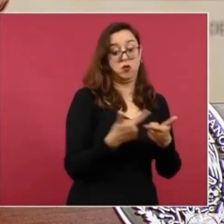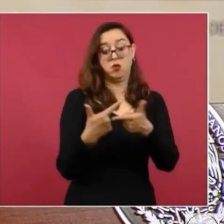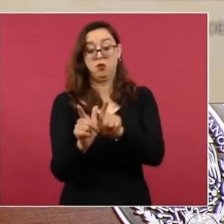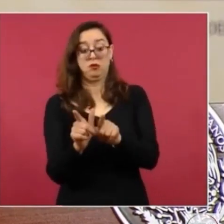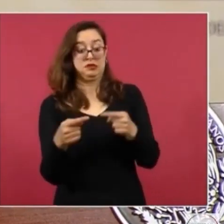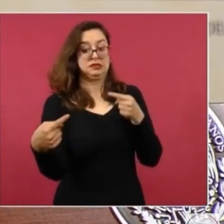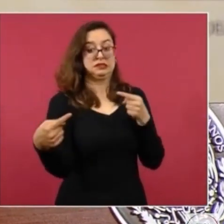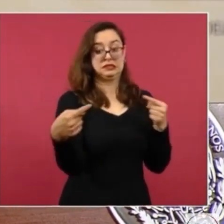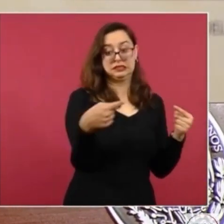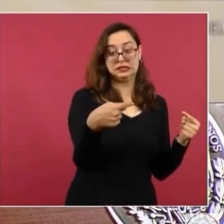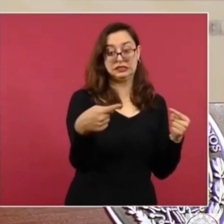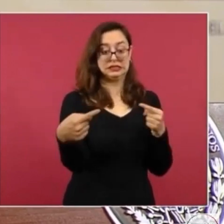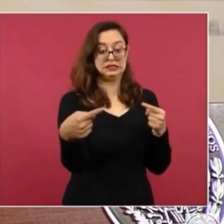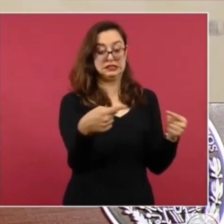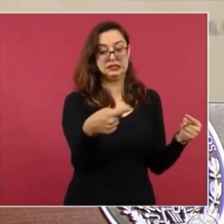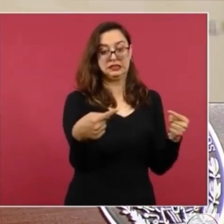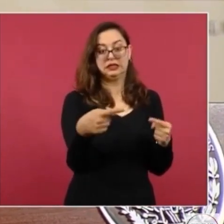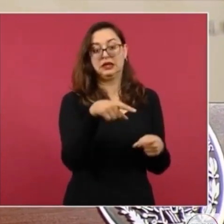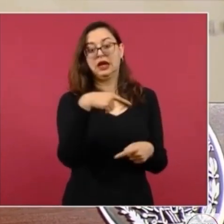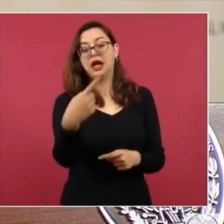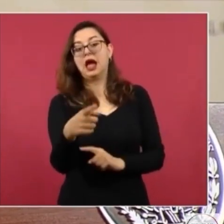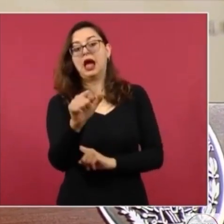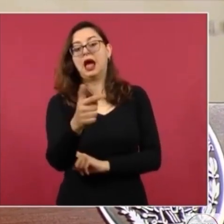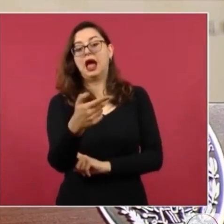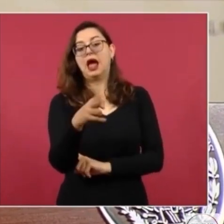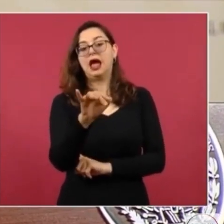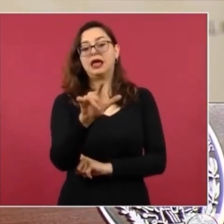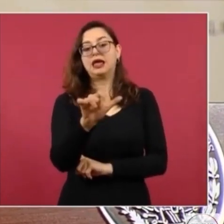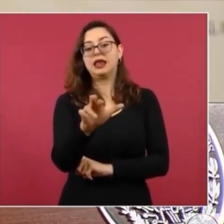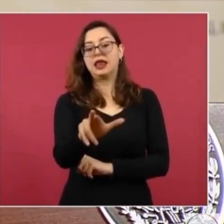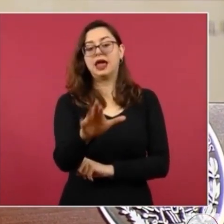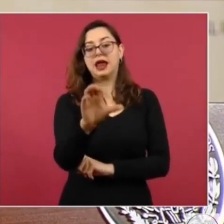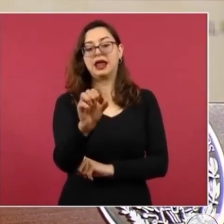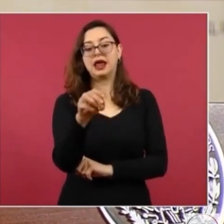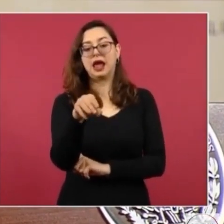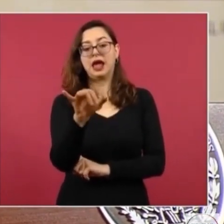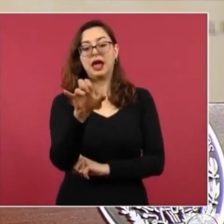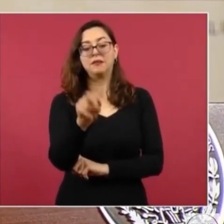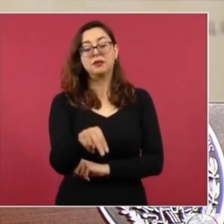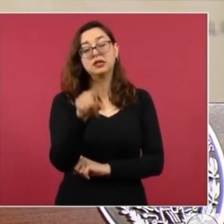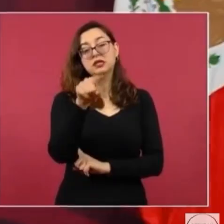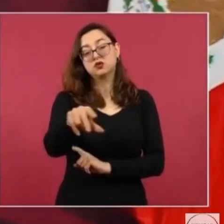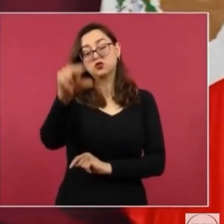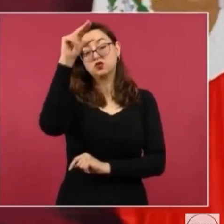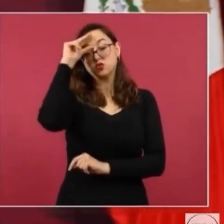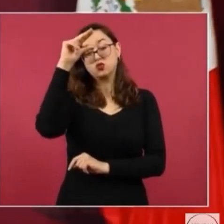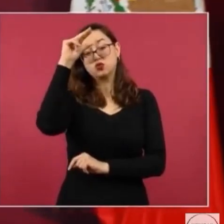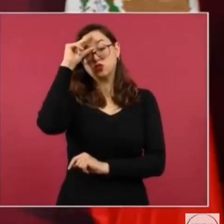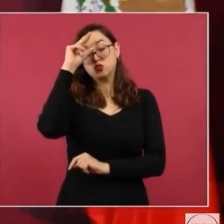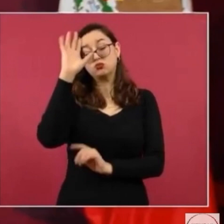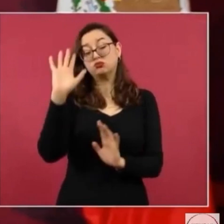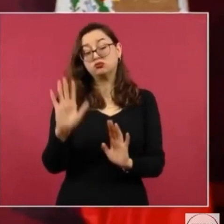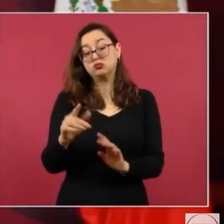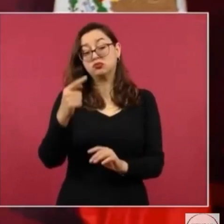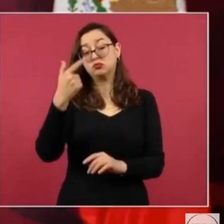venían supuestamente de una corriente de pensamiento progresista,